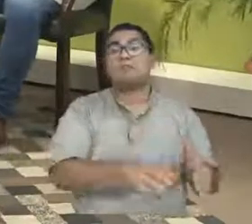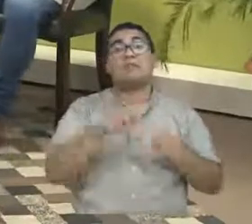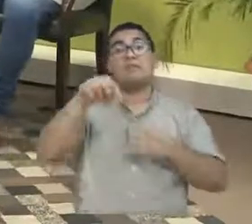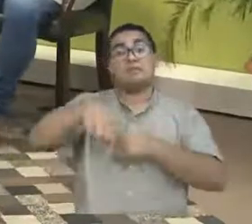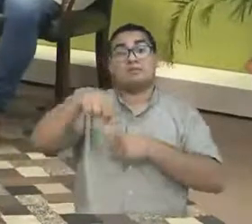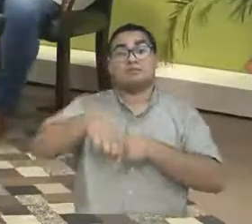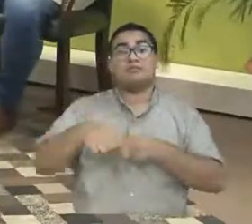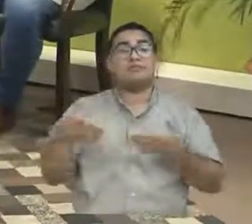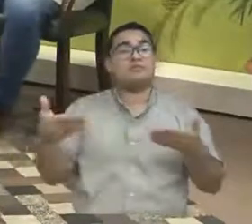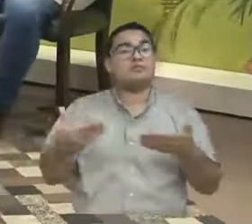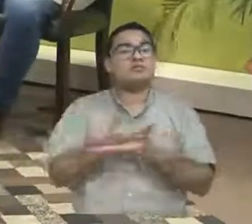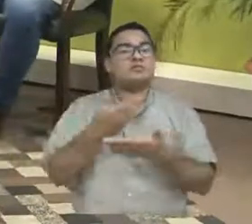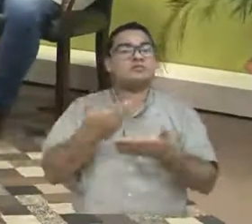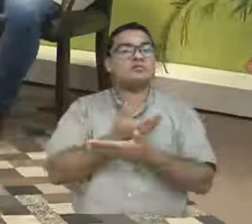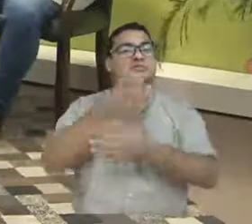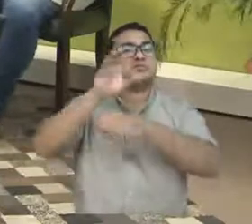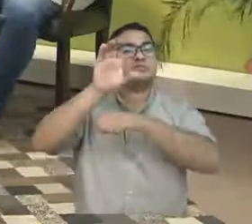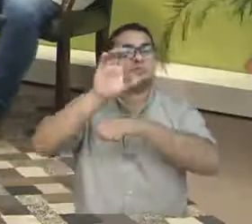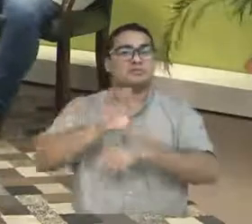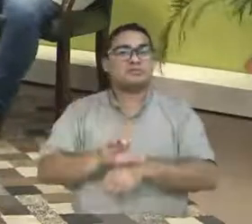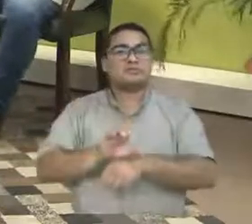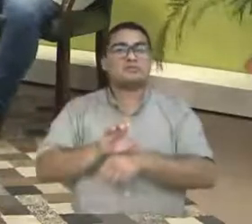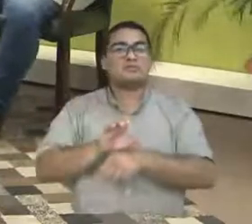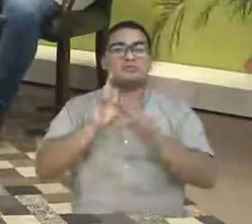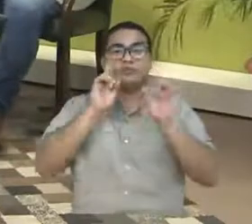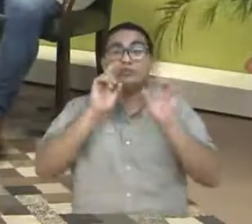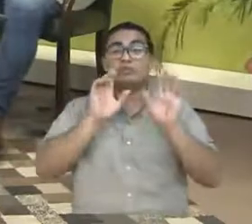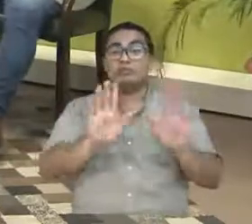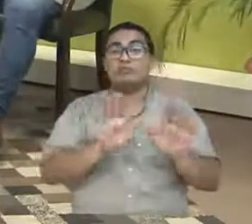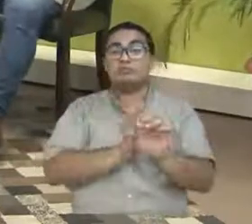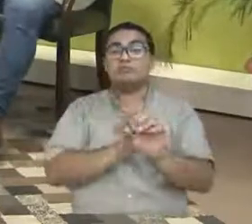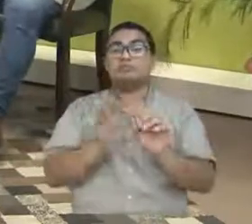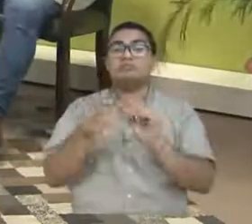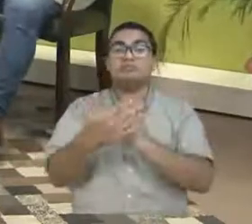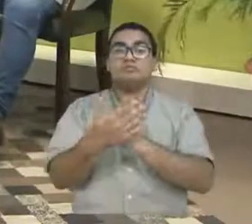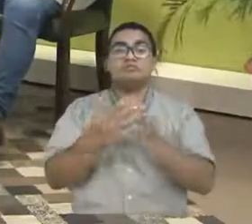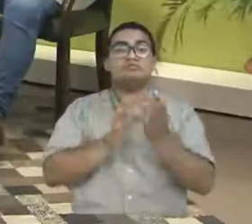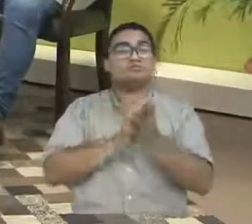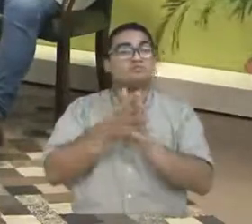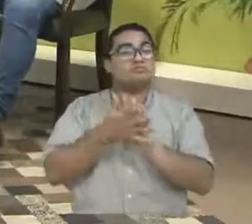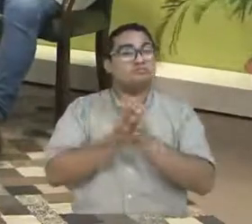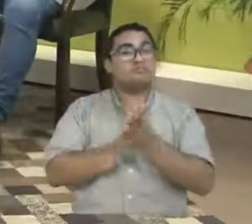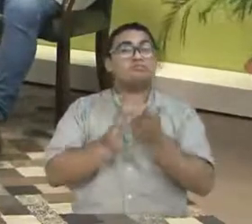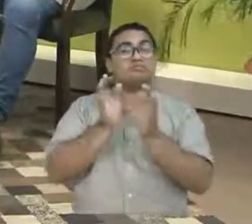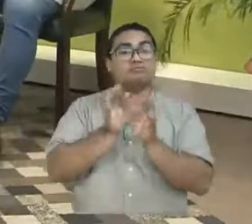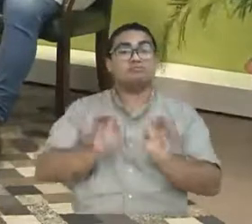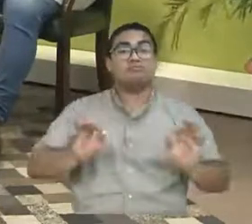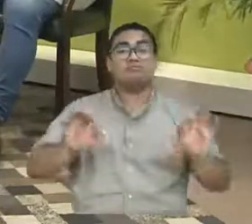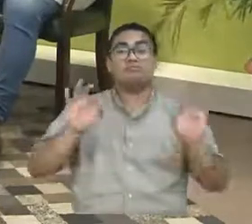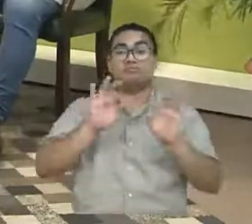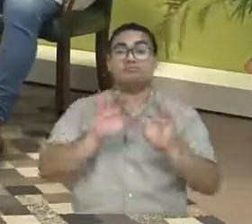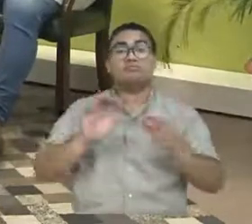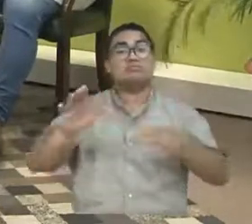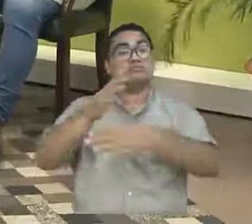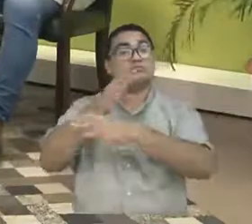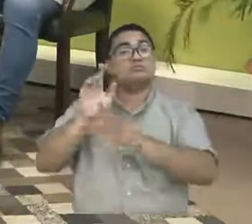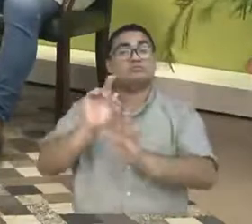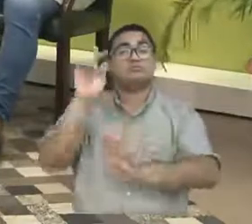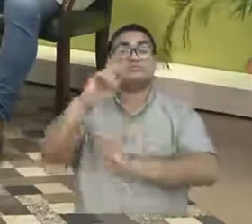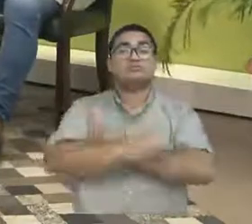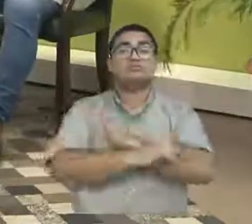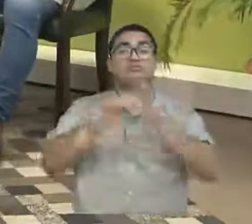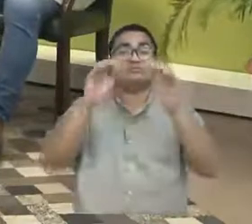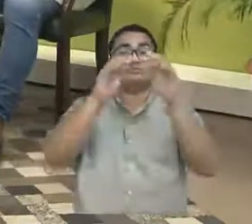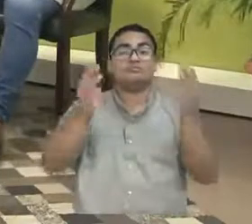se está haciendo una costumbre por la pandemia que vivimos en todos los países del mundo. La mayoría de las enfermedades son enfermedades